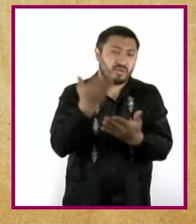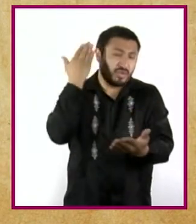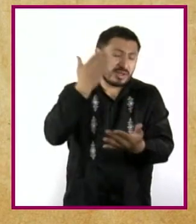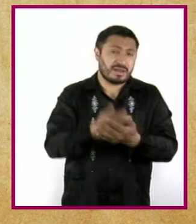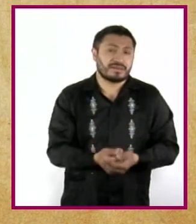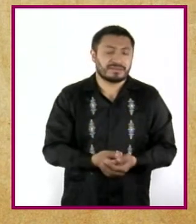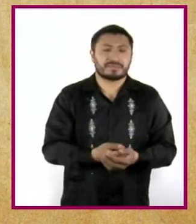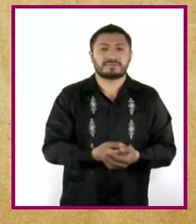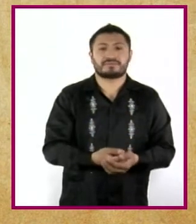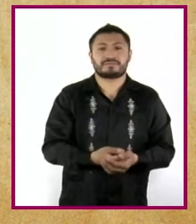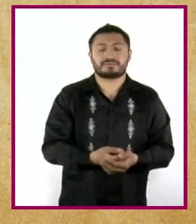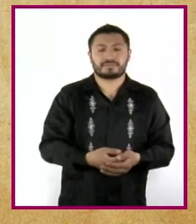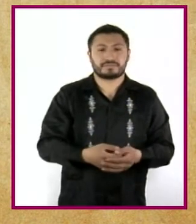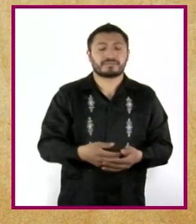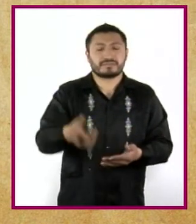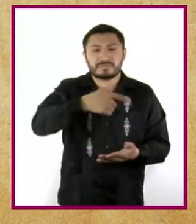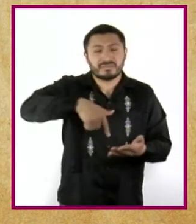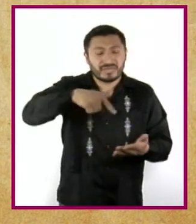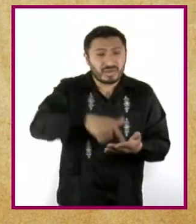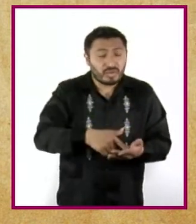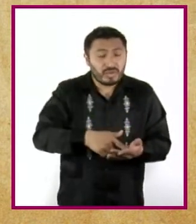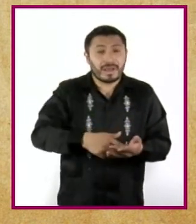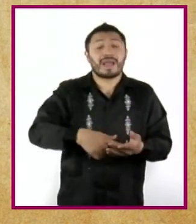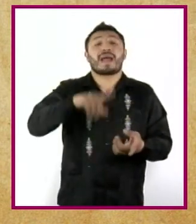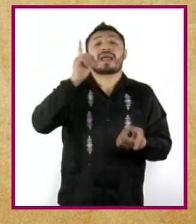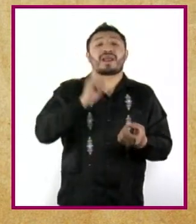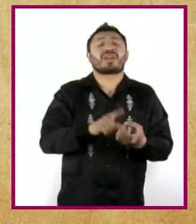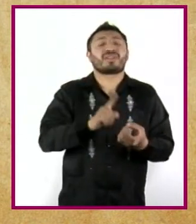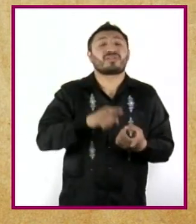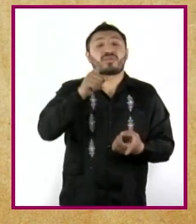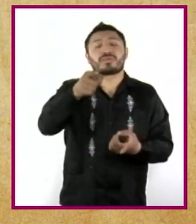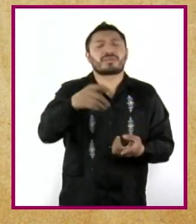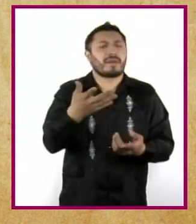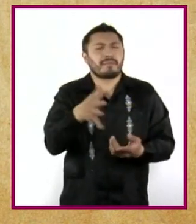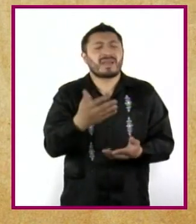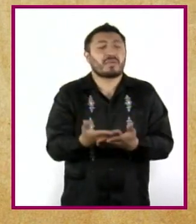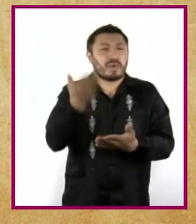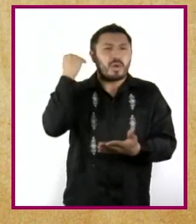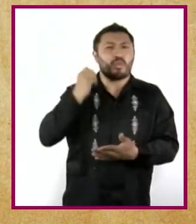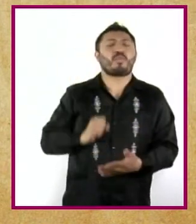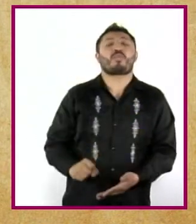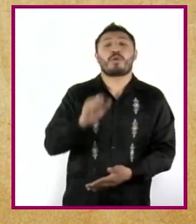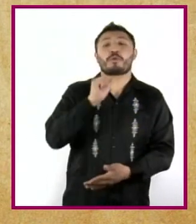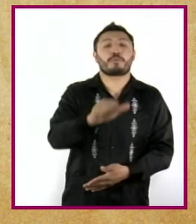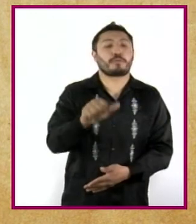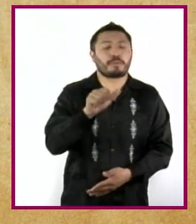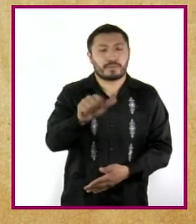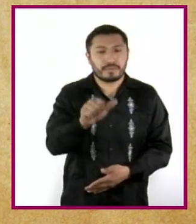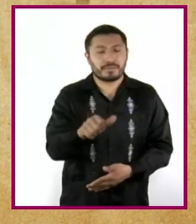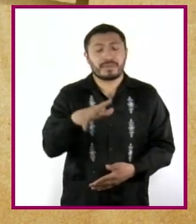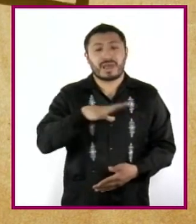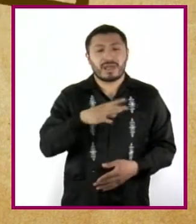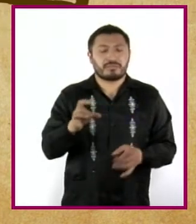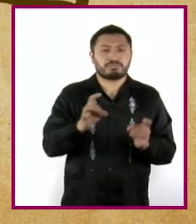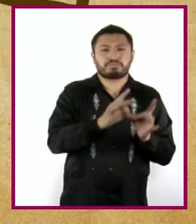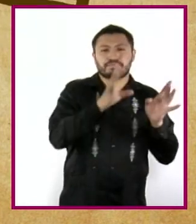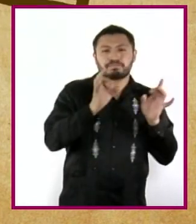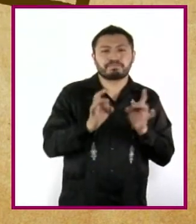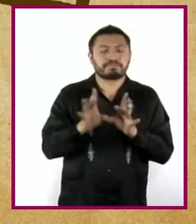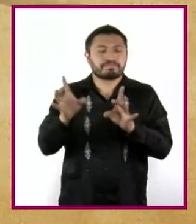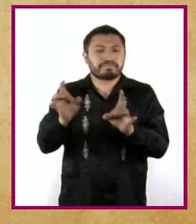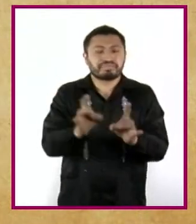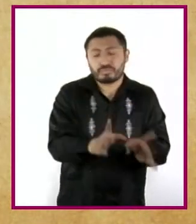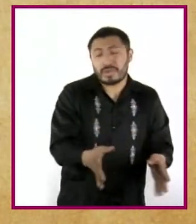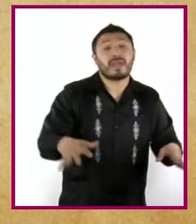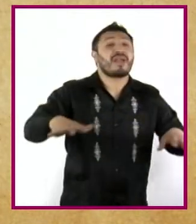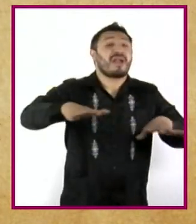Ubiquémonos en el tiempo y el espacio. Allá por el siglo XVI, ocurren una serie de fenómenos que